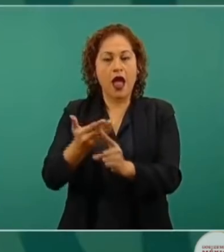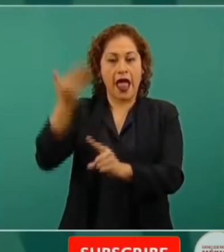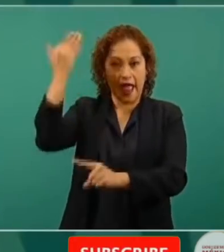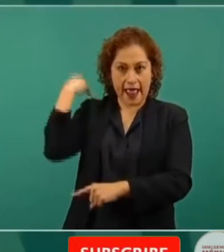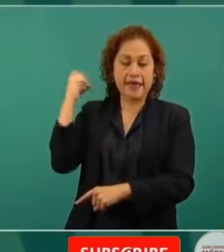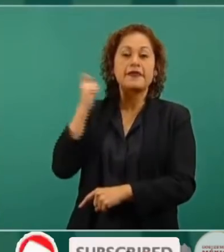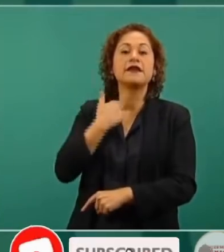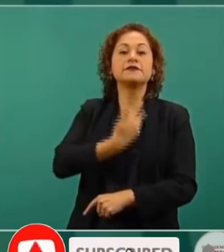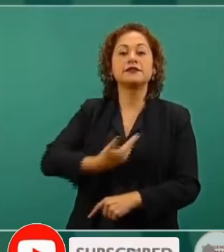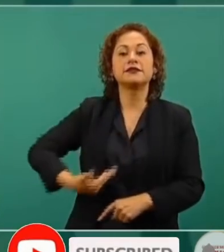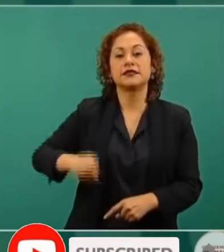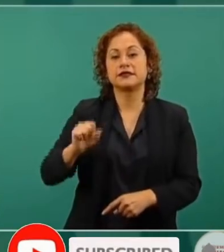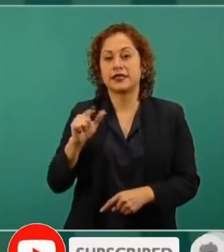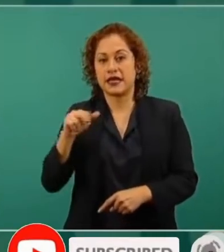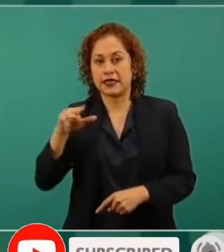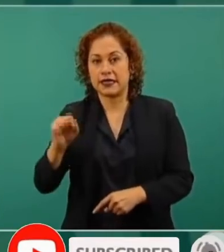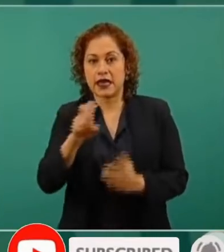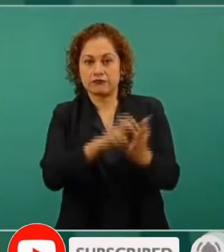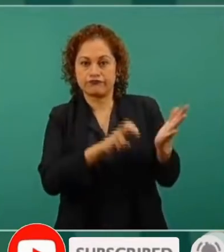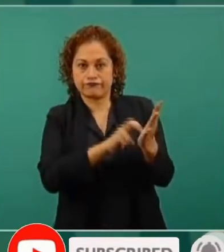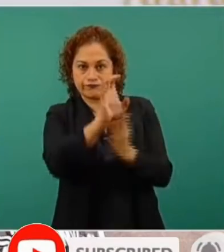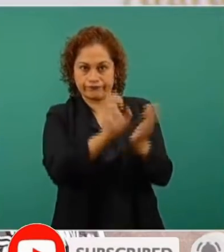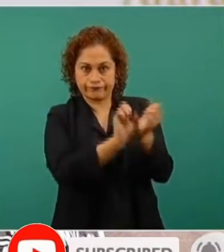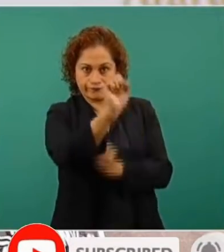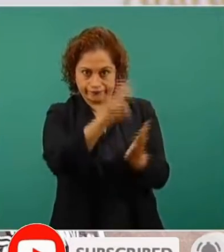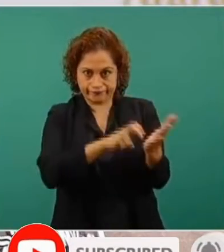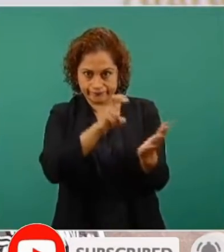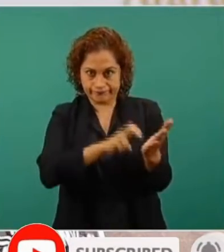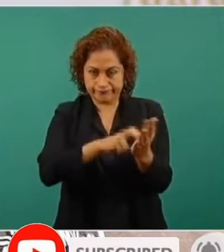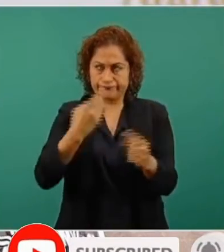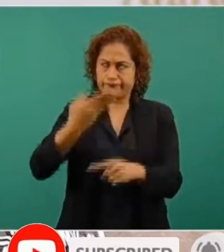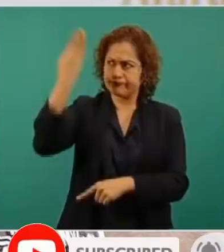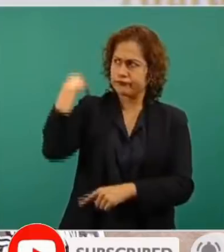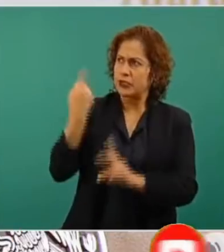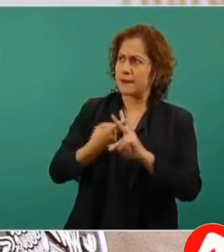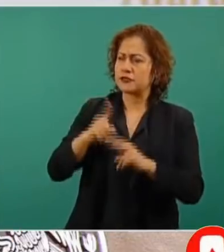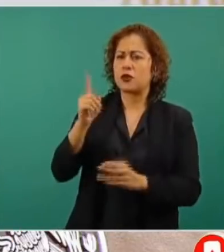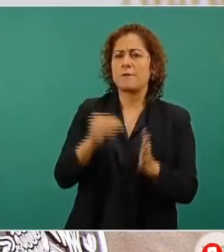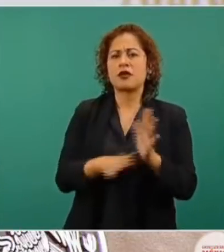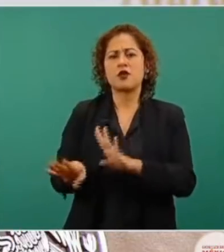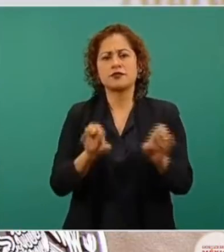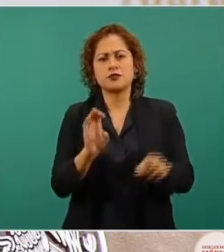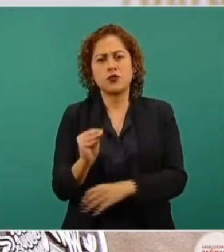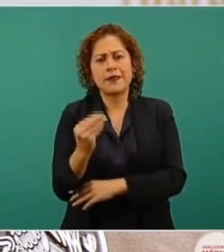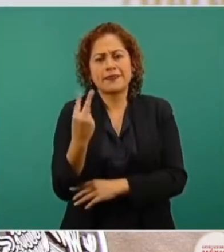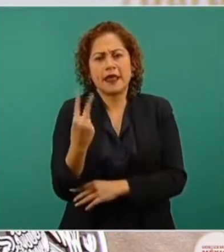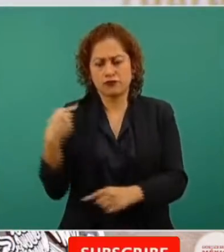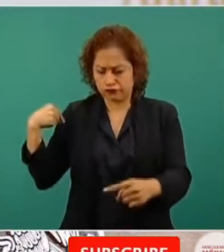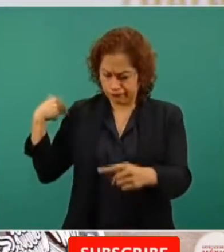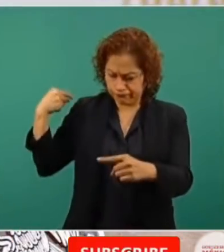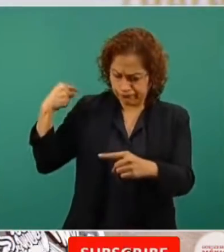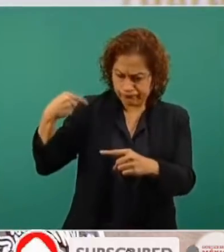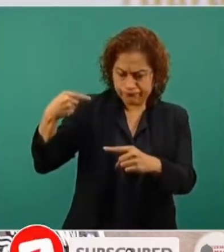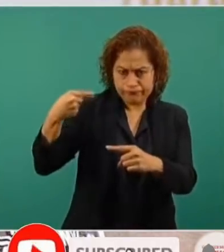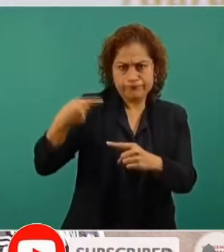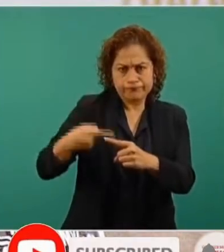y a la Constitución, que empezaron, por eso, desde 1992, culminadas en la